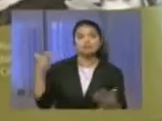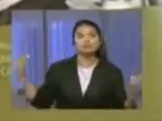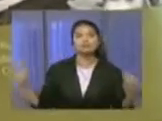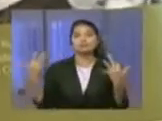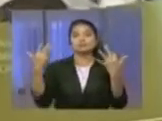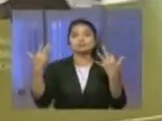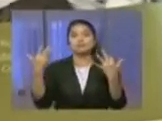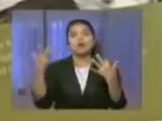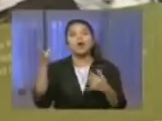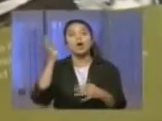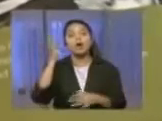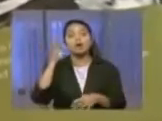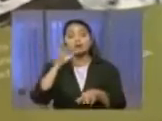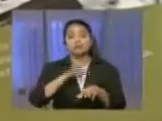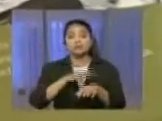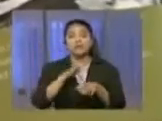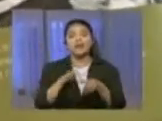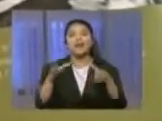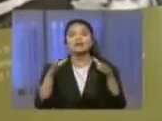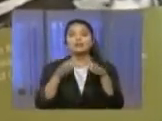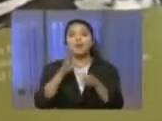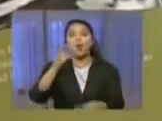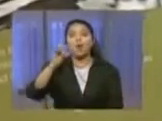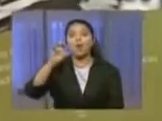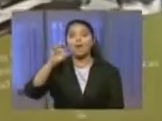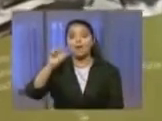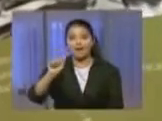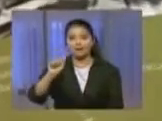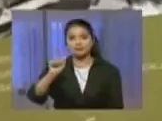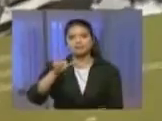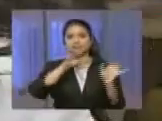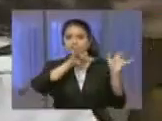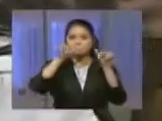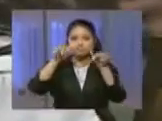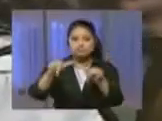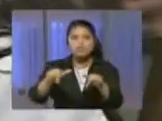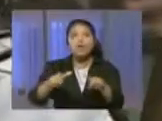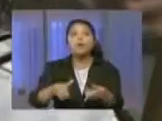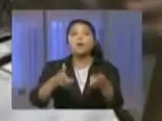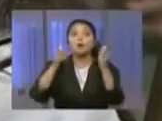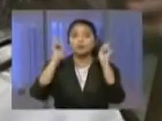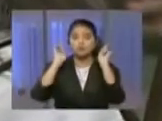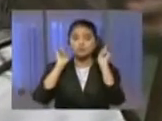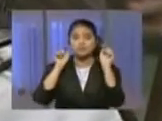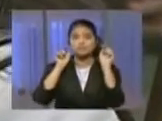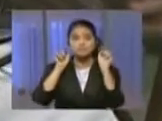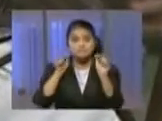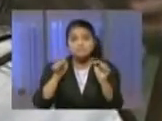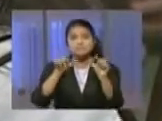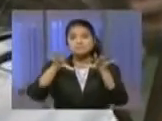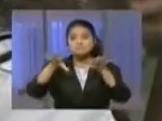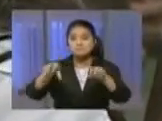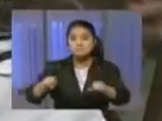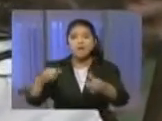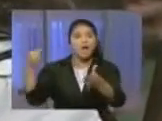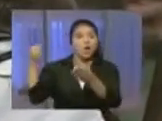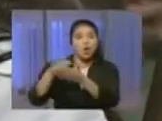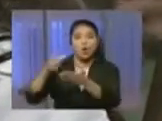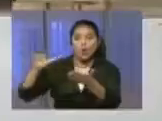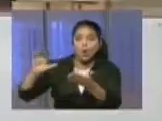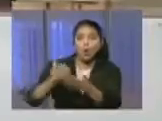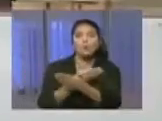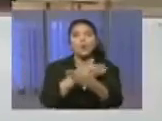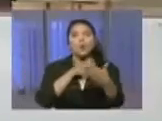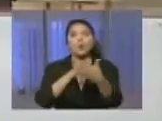dels la reunión de la oea y habían autorizado la invasión y el golpe de estado contra el